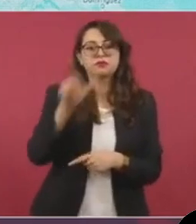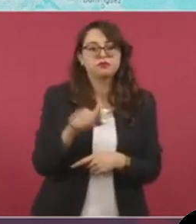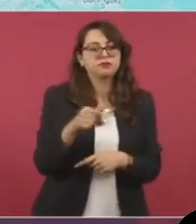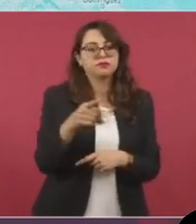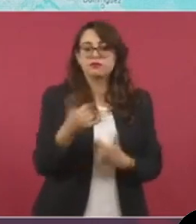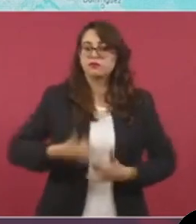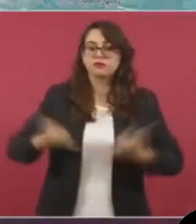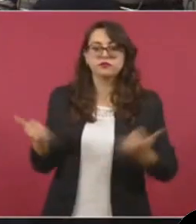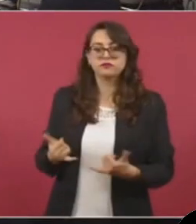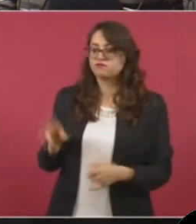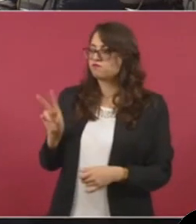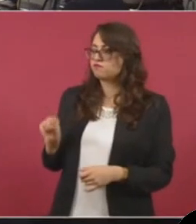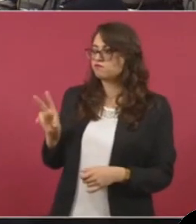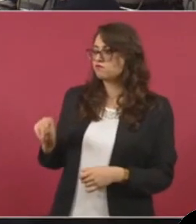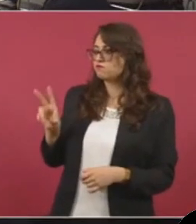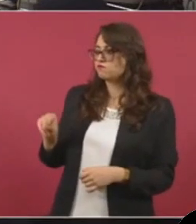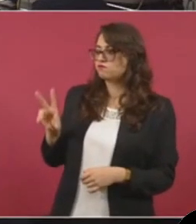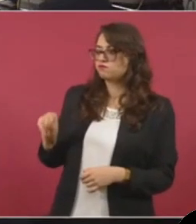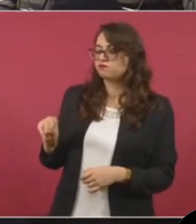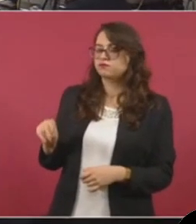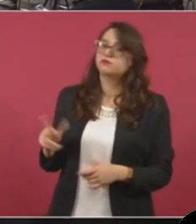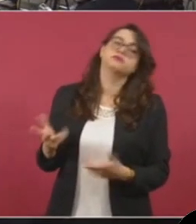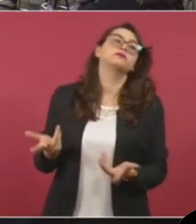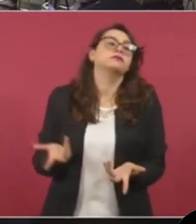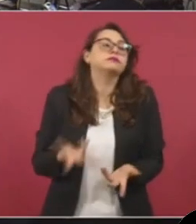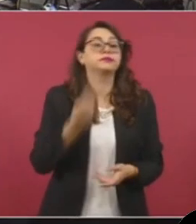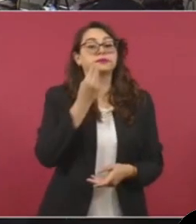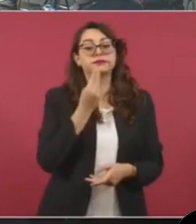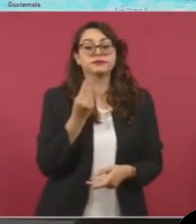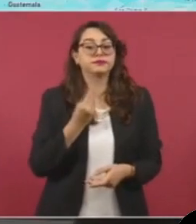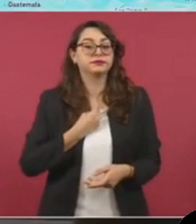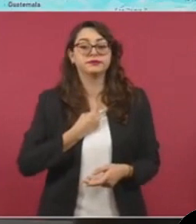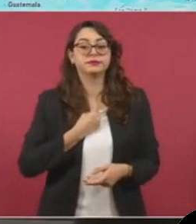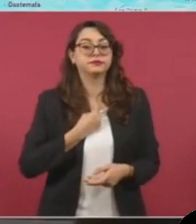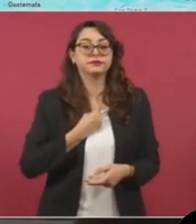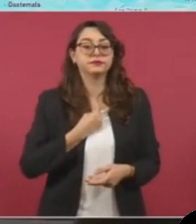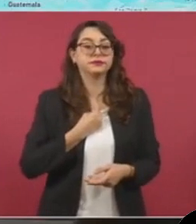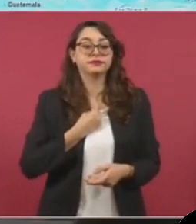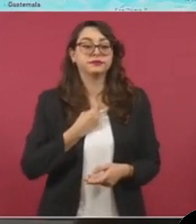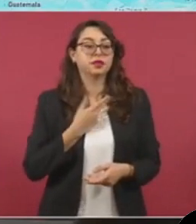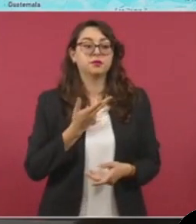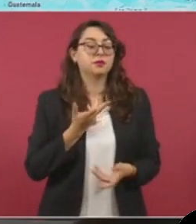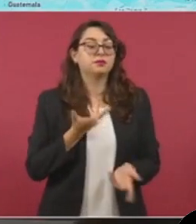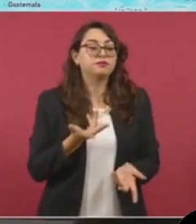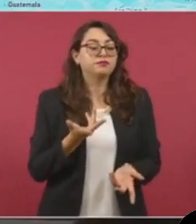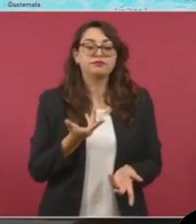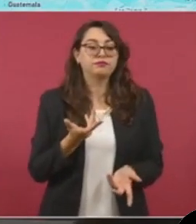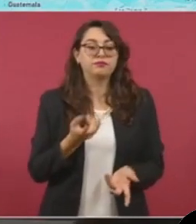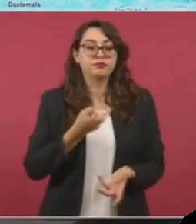dejándonos como única opción el derecho de paso